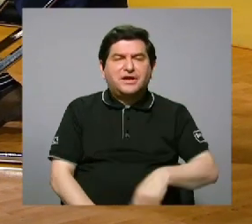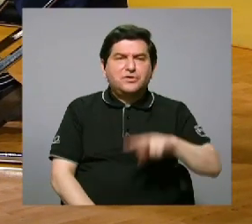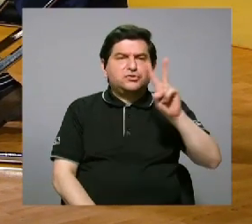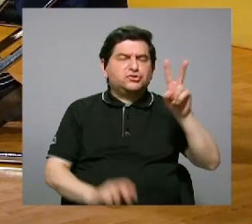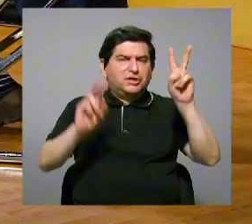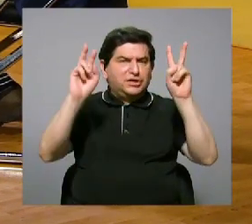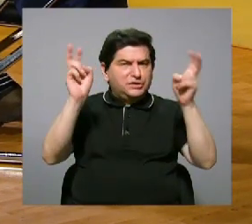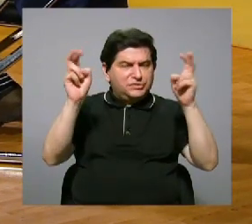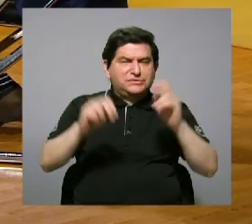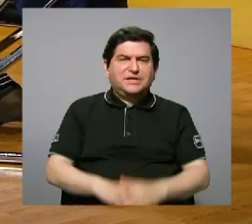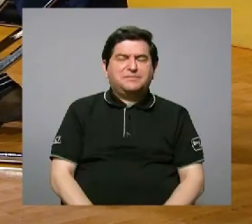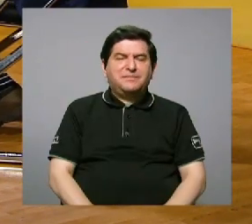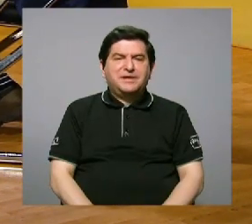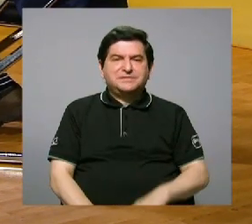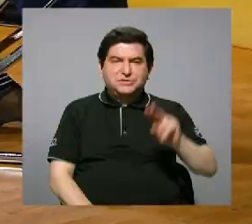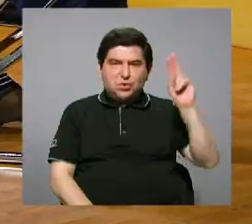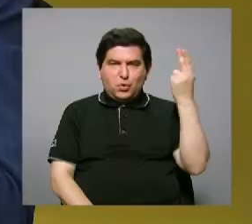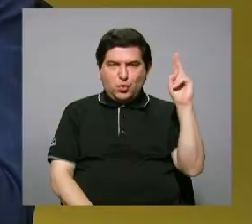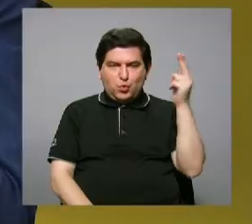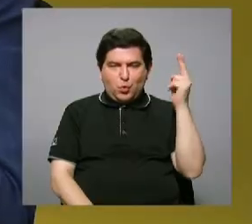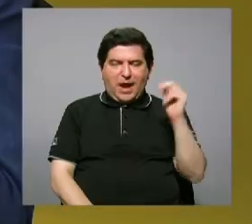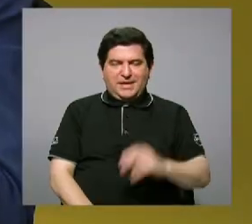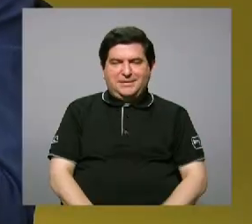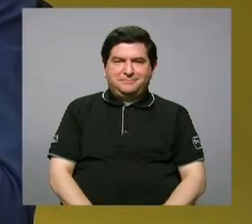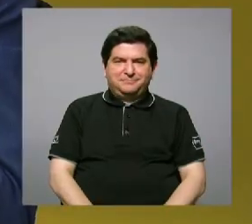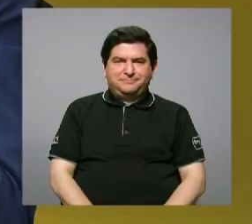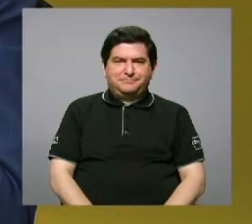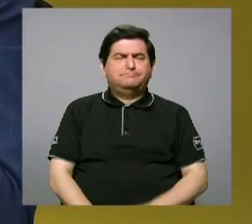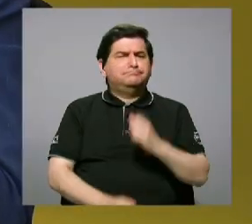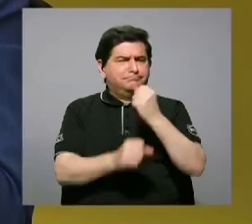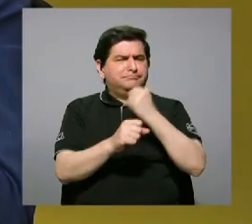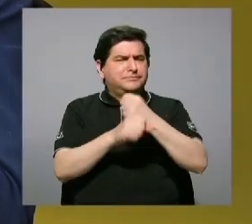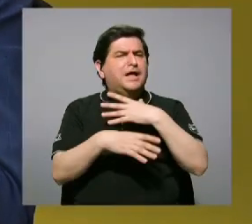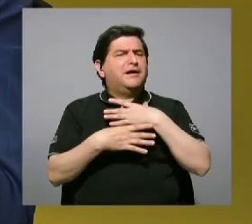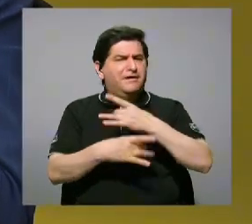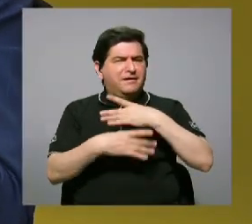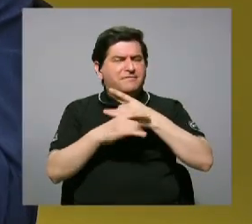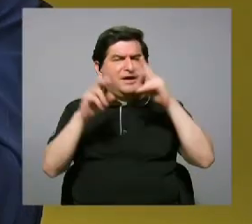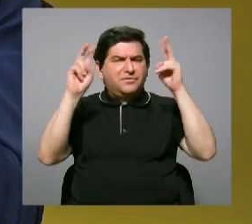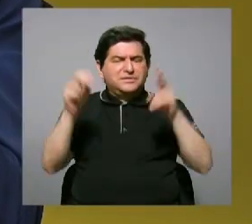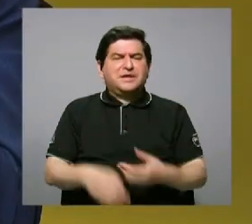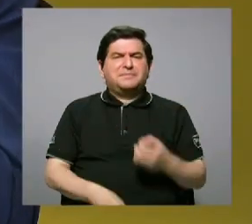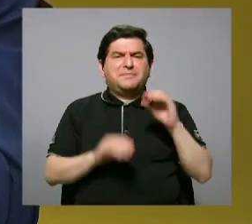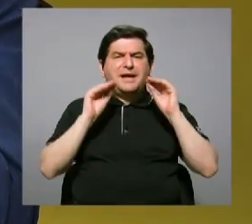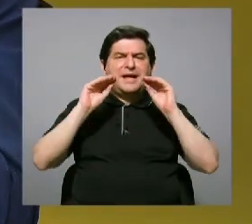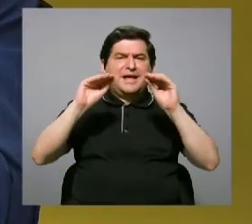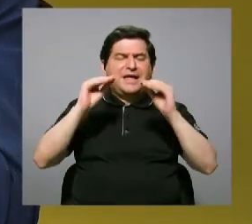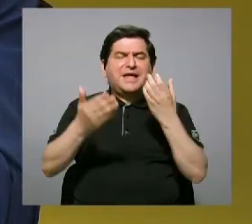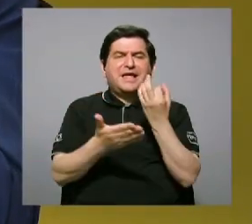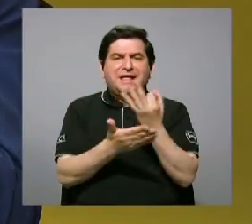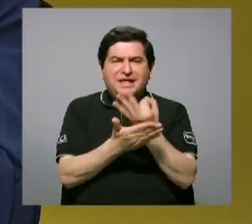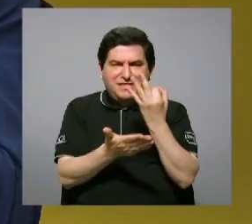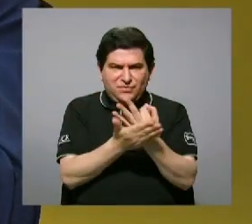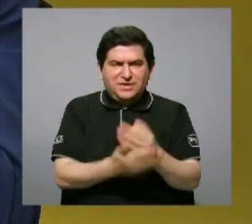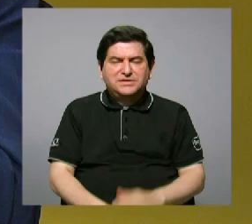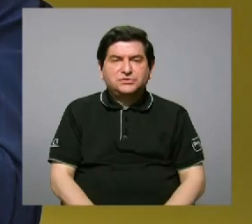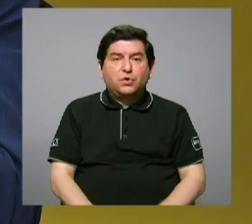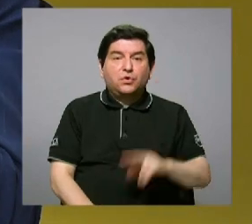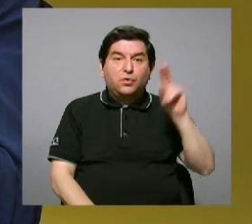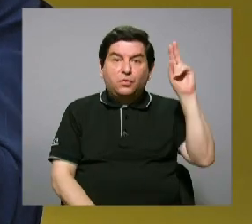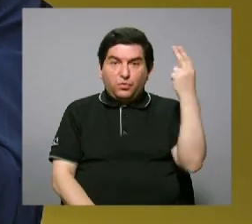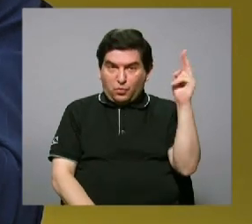temas Uruguay, que también ha hecho un esfuerzo interesante en materia de educación financiera. Es decir, que además en